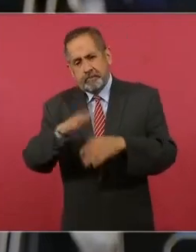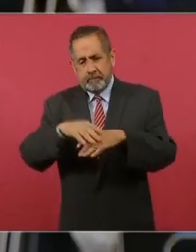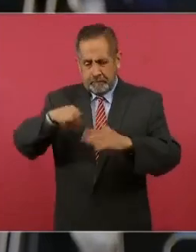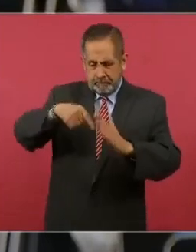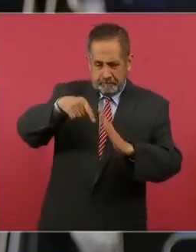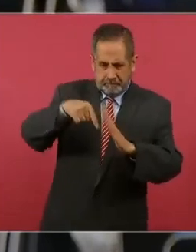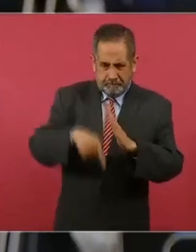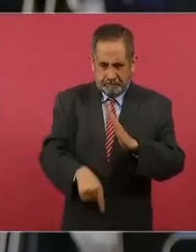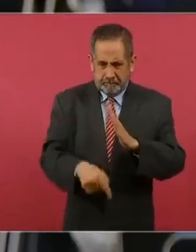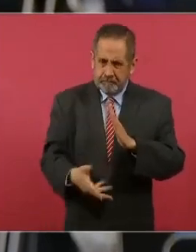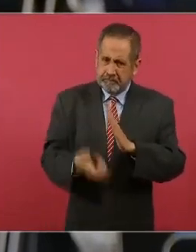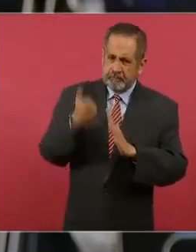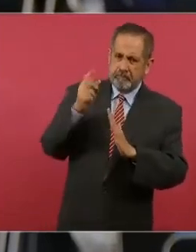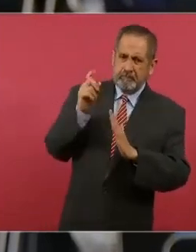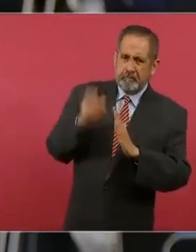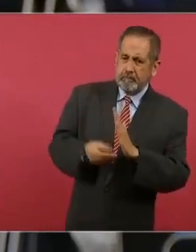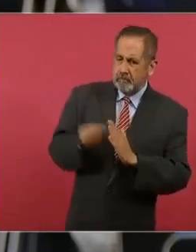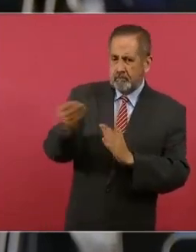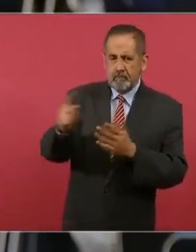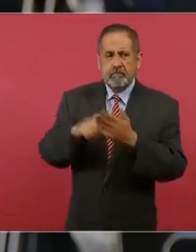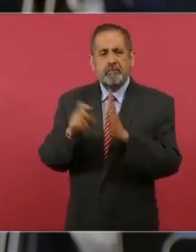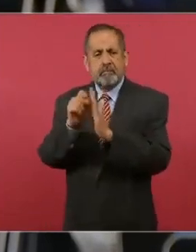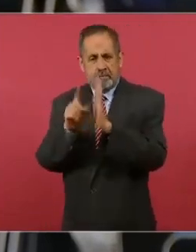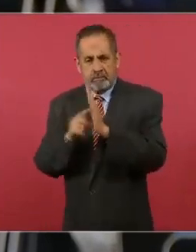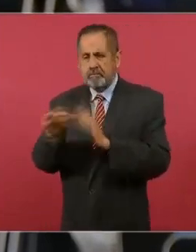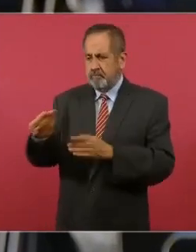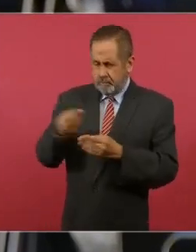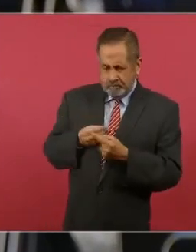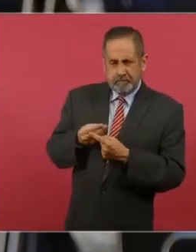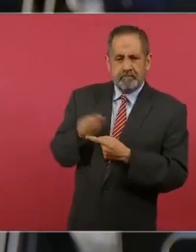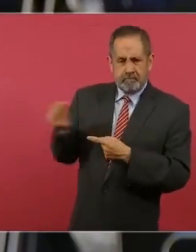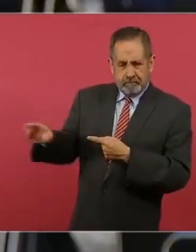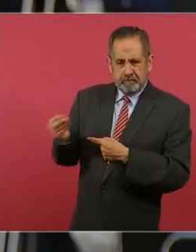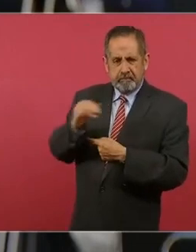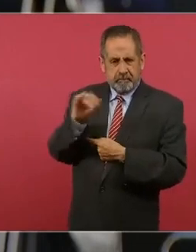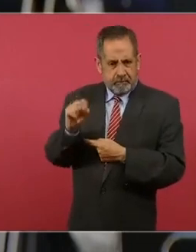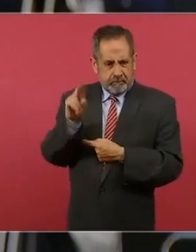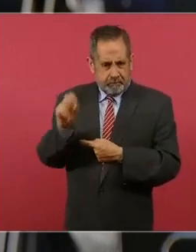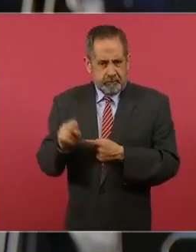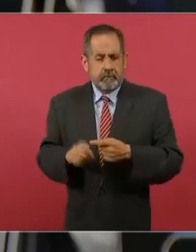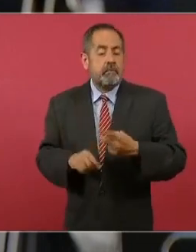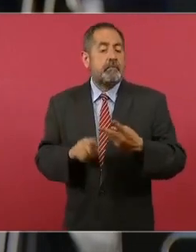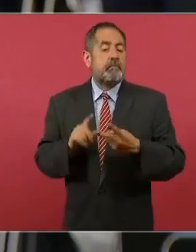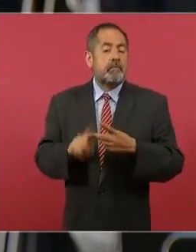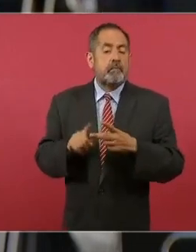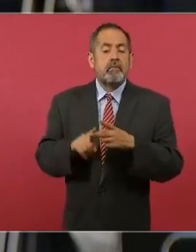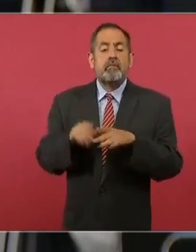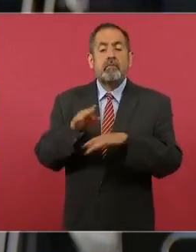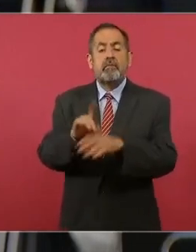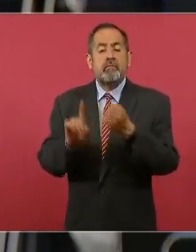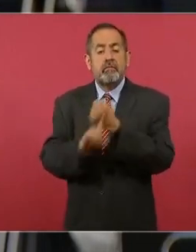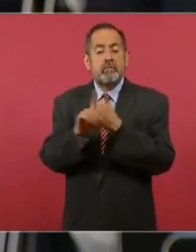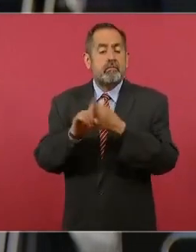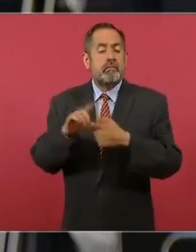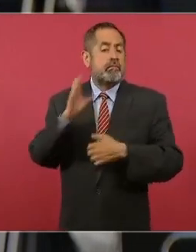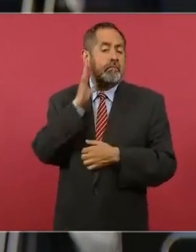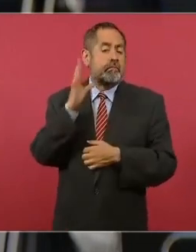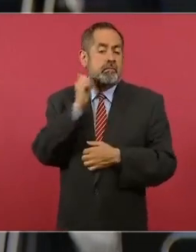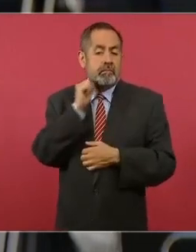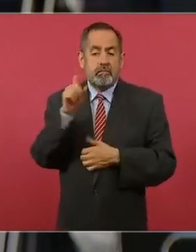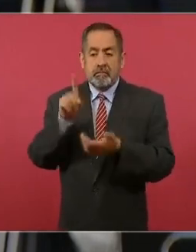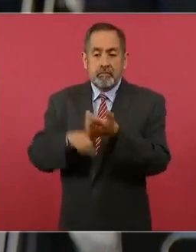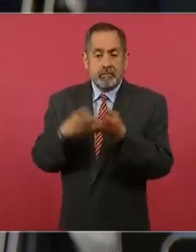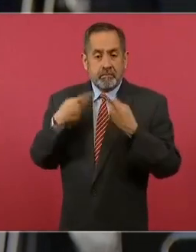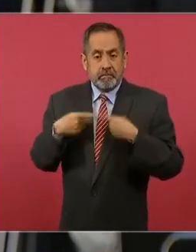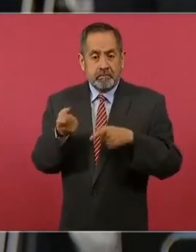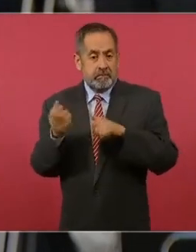el abasto de cientos de familias. Aquí tengo también la solicitud que le hacen llegar. Y sobre el conflicto de trabajadores de la Cámara de Senadores, que